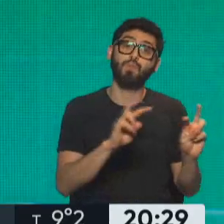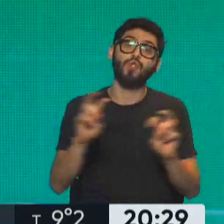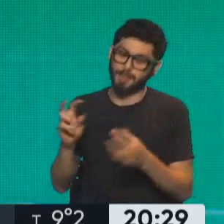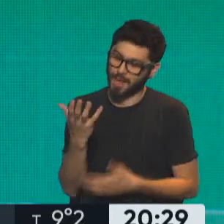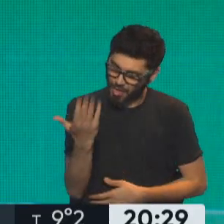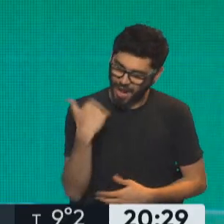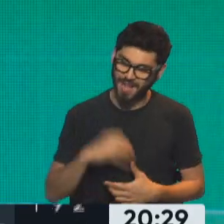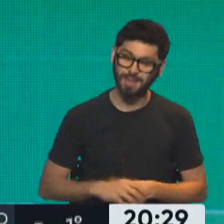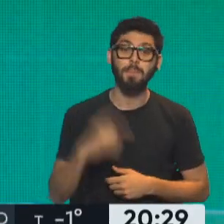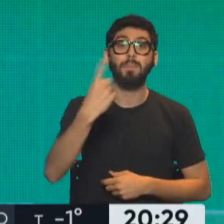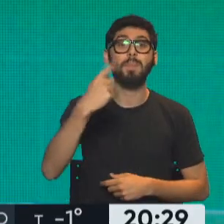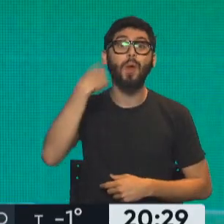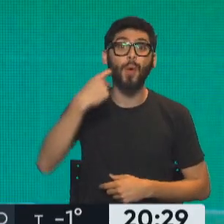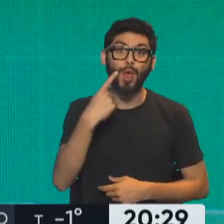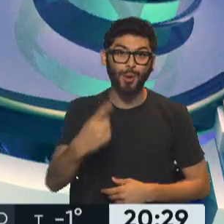que empezamos con el primer informe.